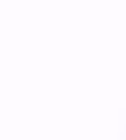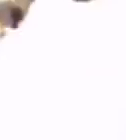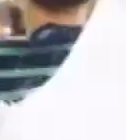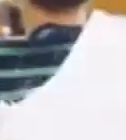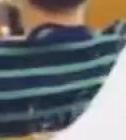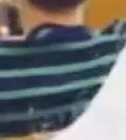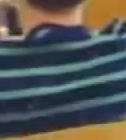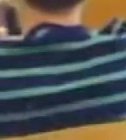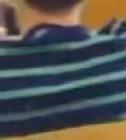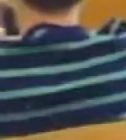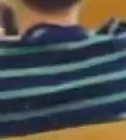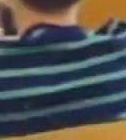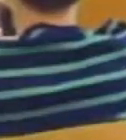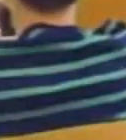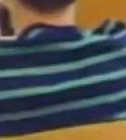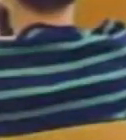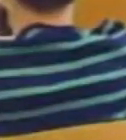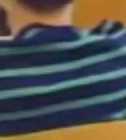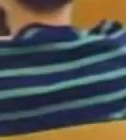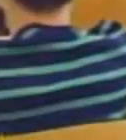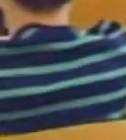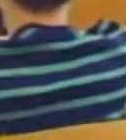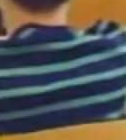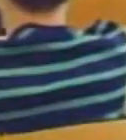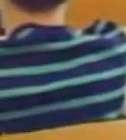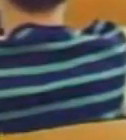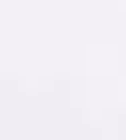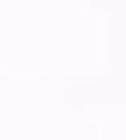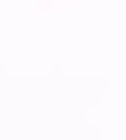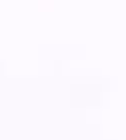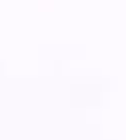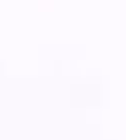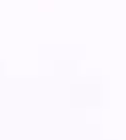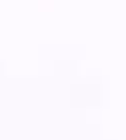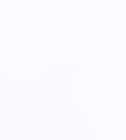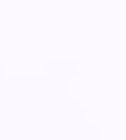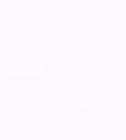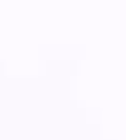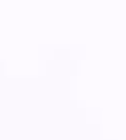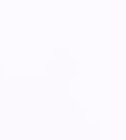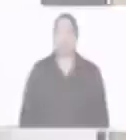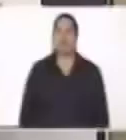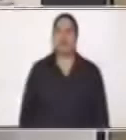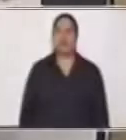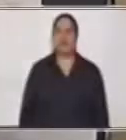A continuación, Matemática Quinto Diversificado.